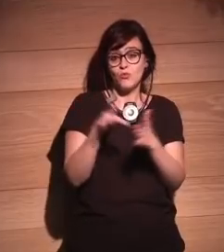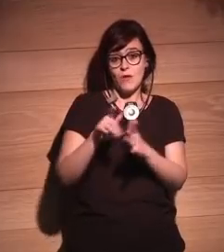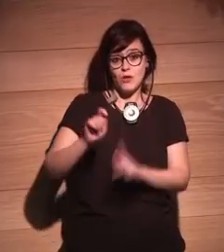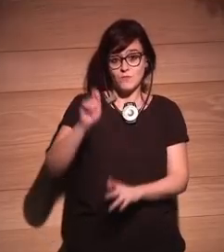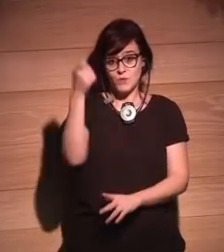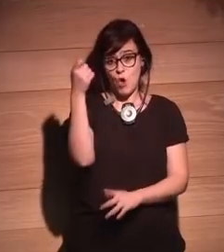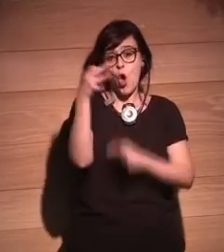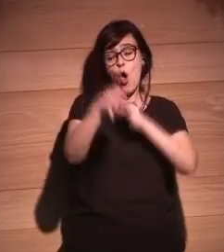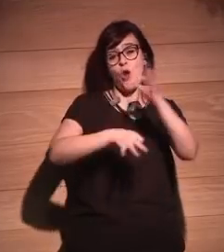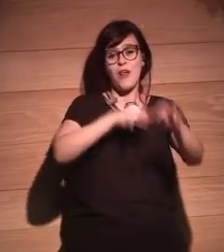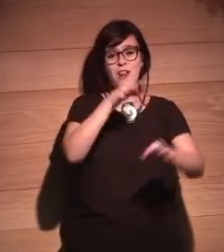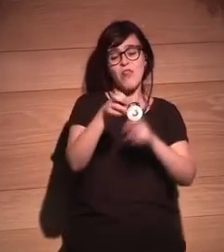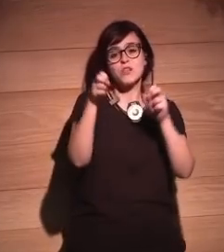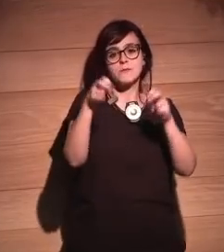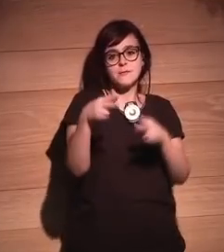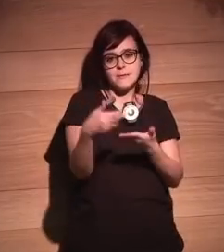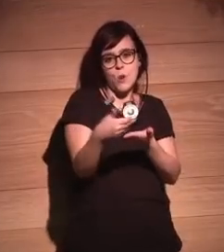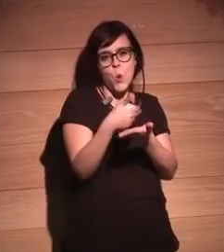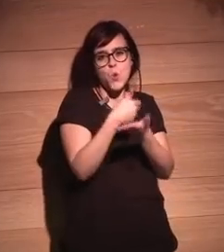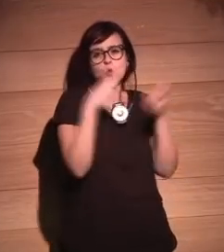siendo una organización sin ánimo de lucro.